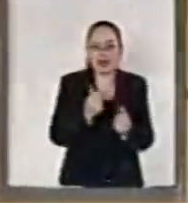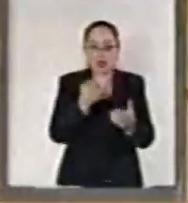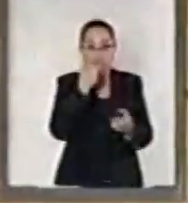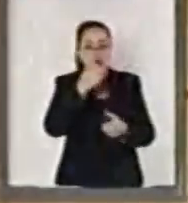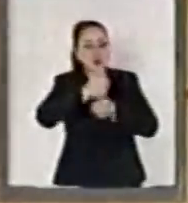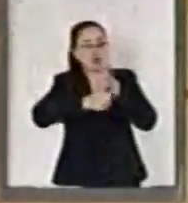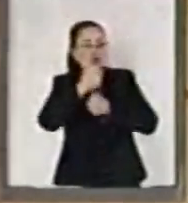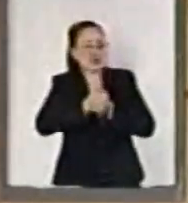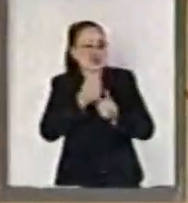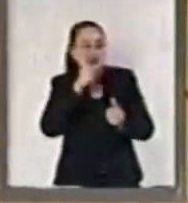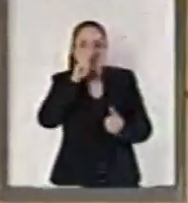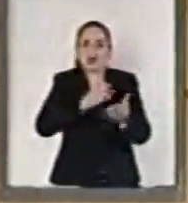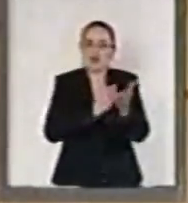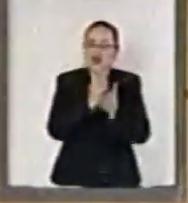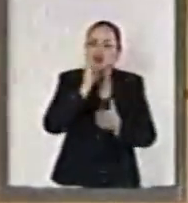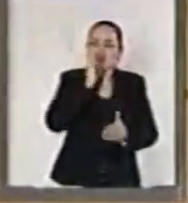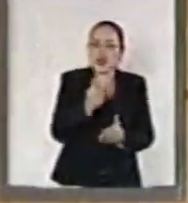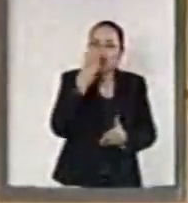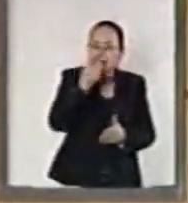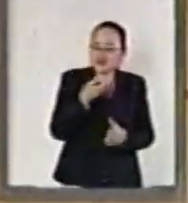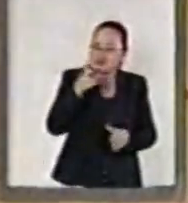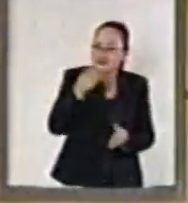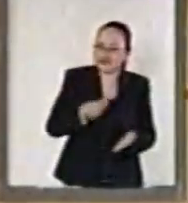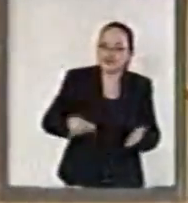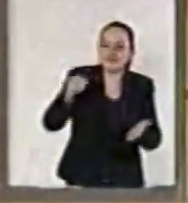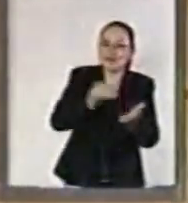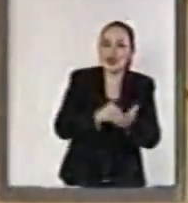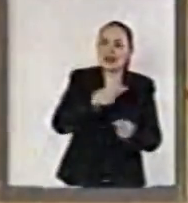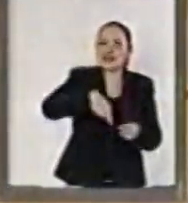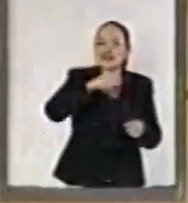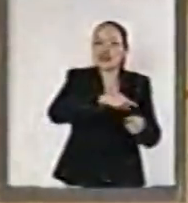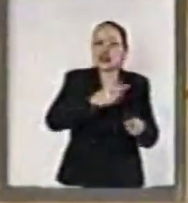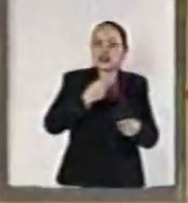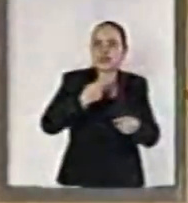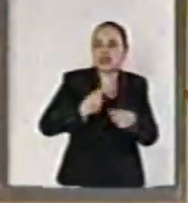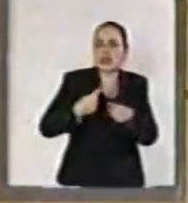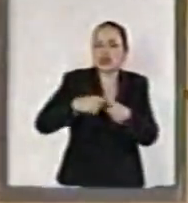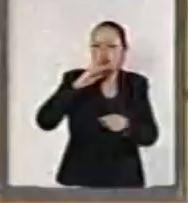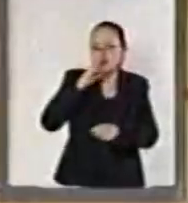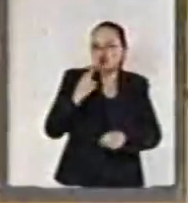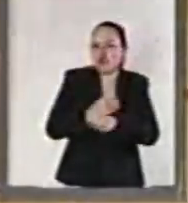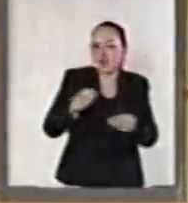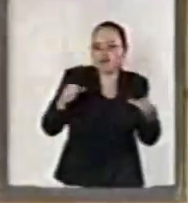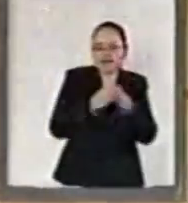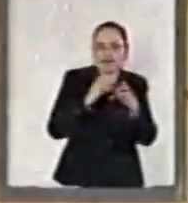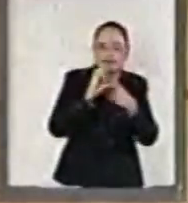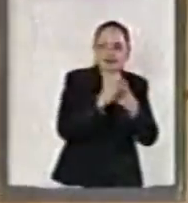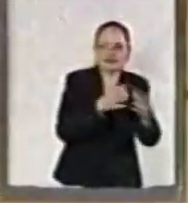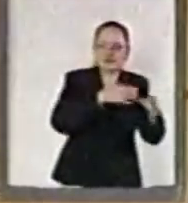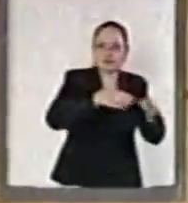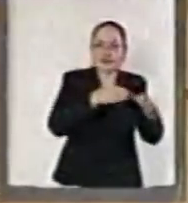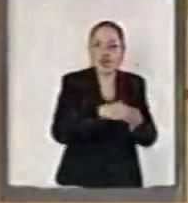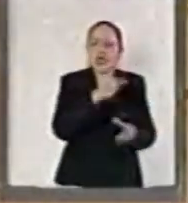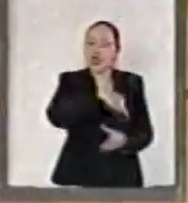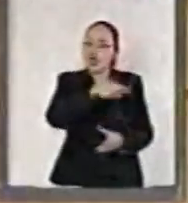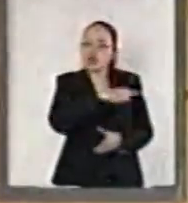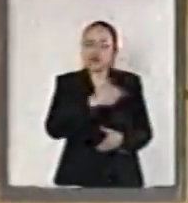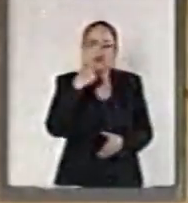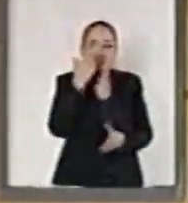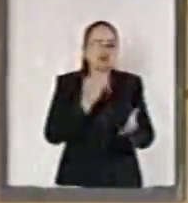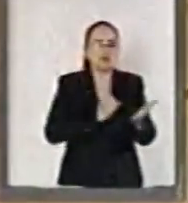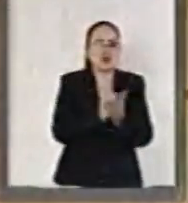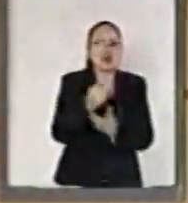desleal impuesta arbitrariamente por los funcionarios que a toda costa